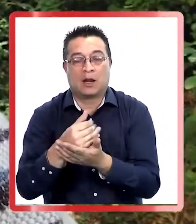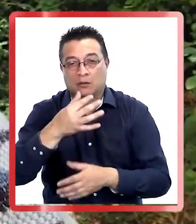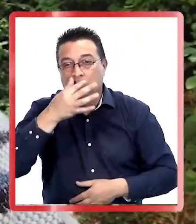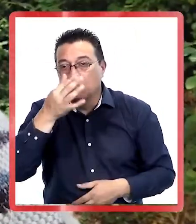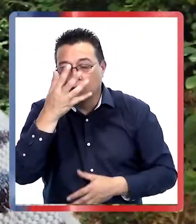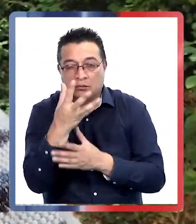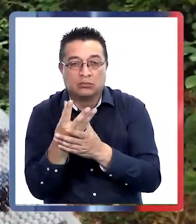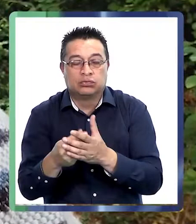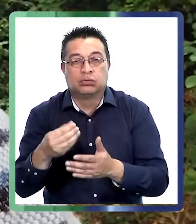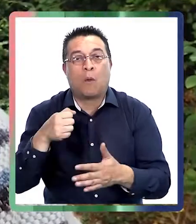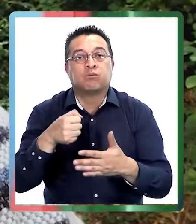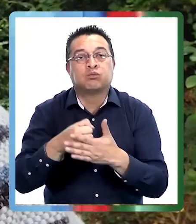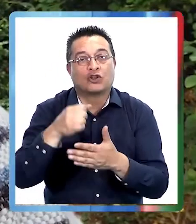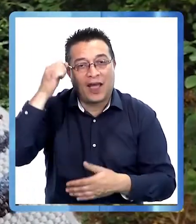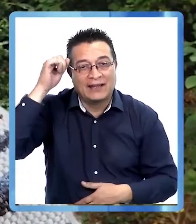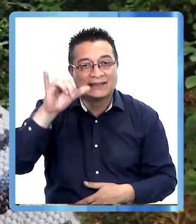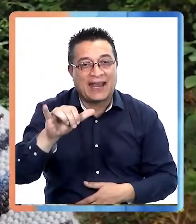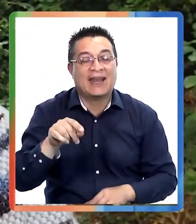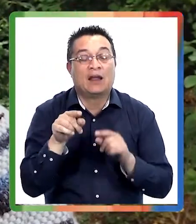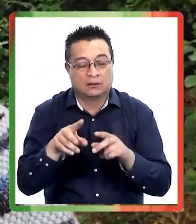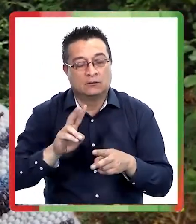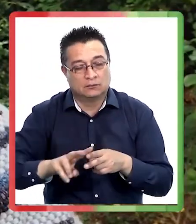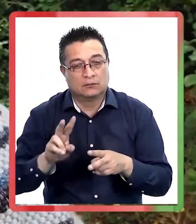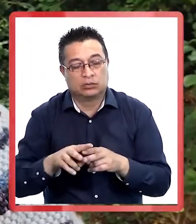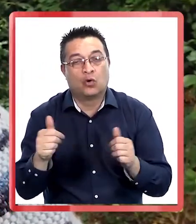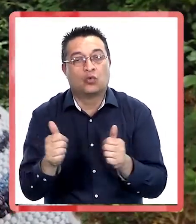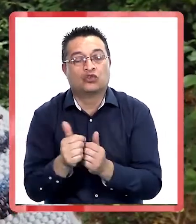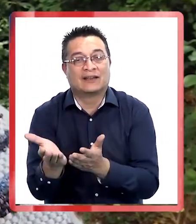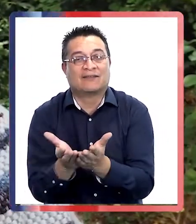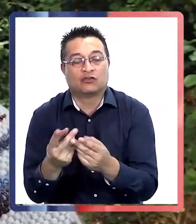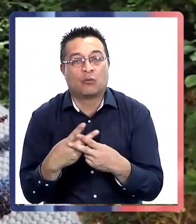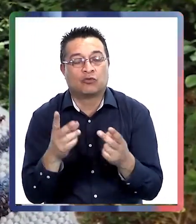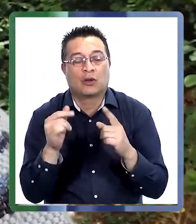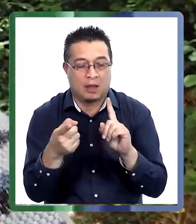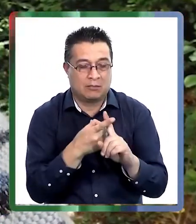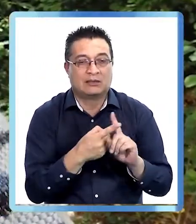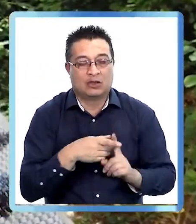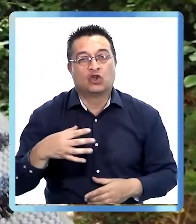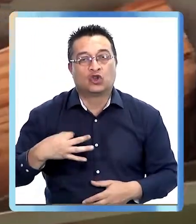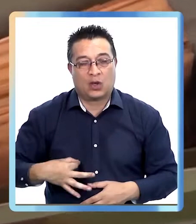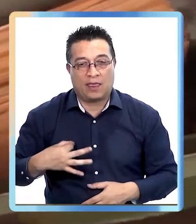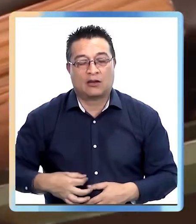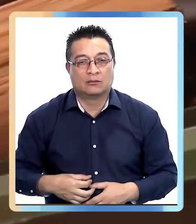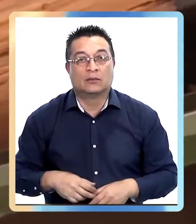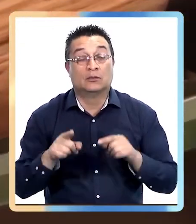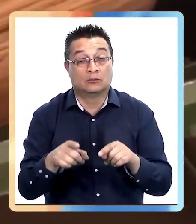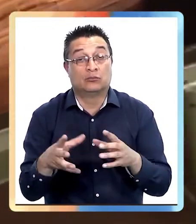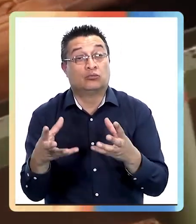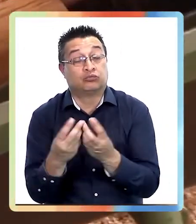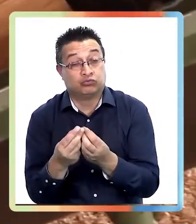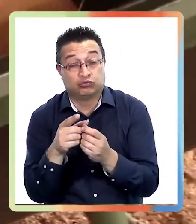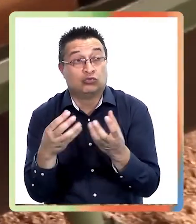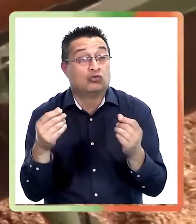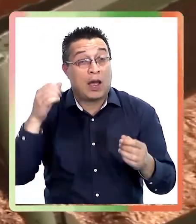descontaminación para la ciudad de Puerto Aysén, el cual se desarrollará en conjunto con los servicios públicos y una amplia participación ciudadana. La zona saturada